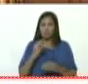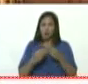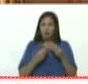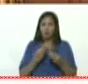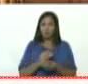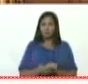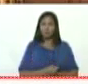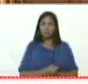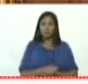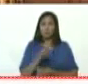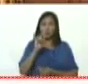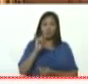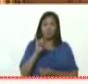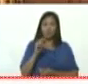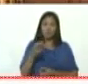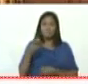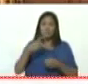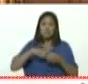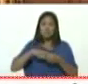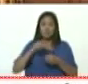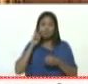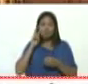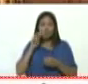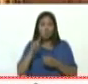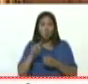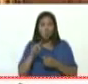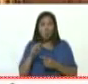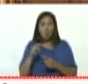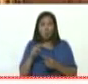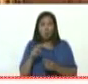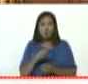Ustedes tienen que meterle el ojo, compadre.